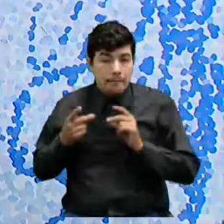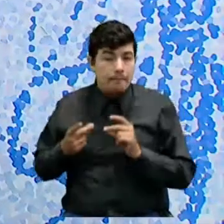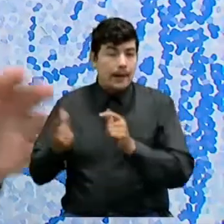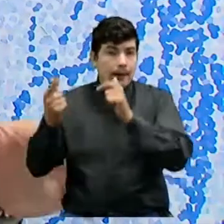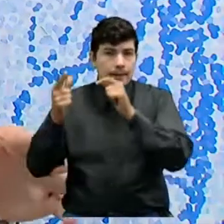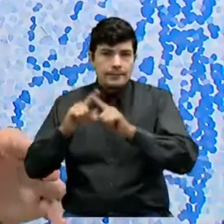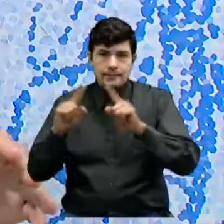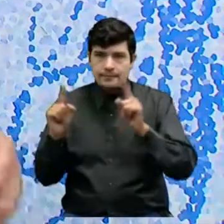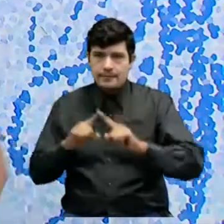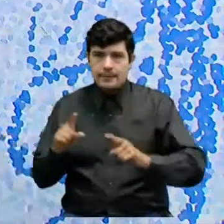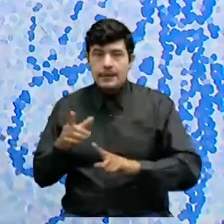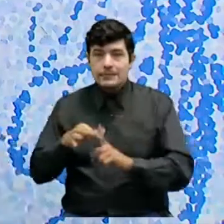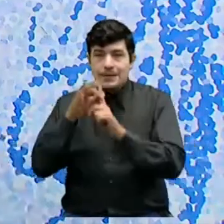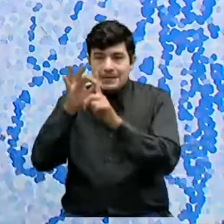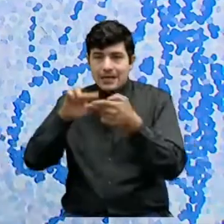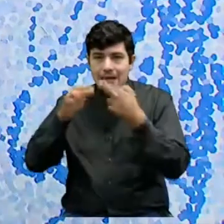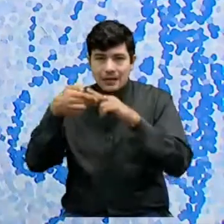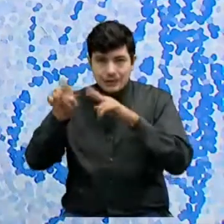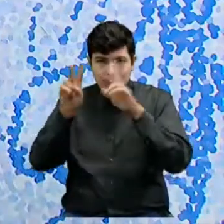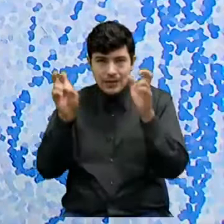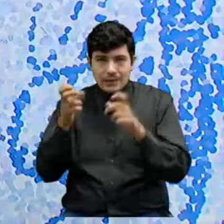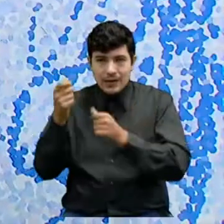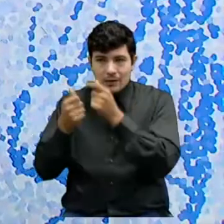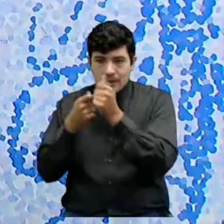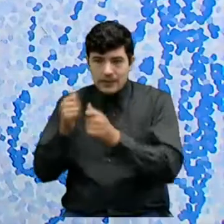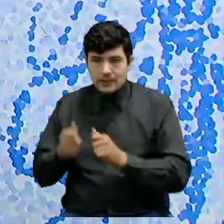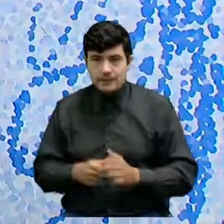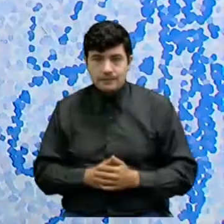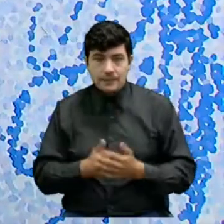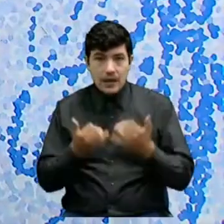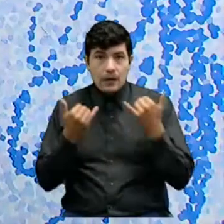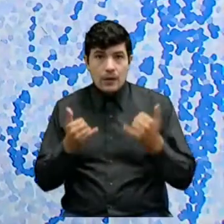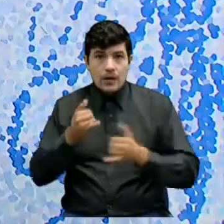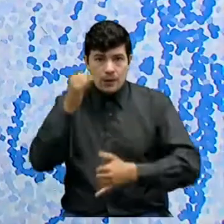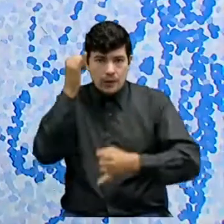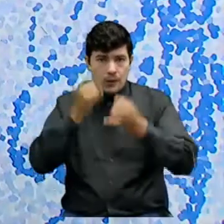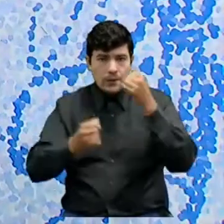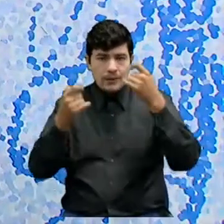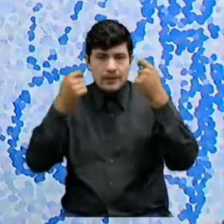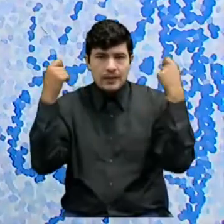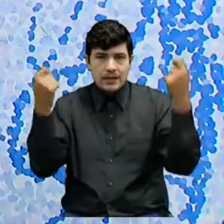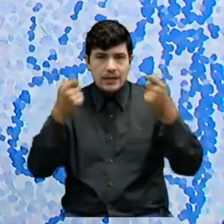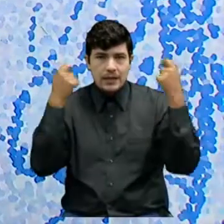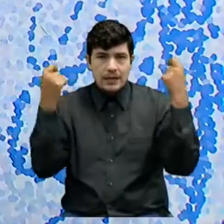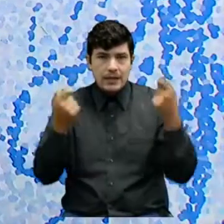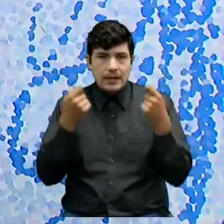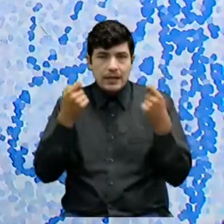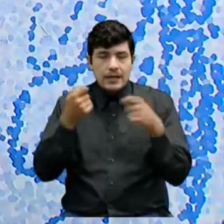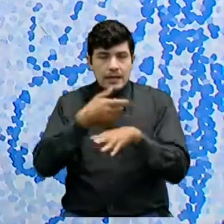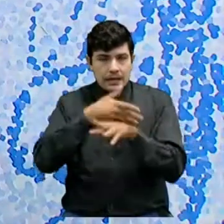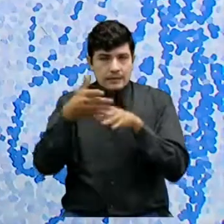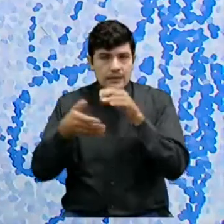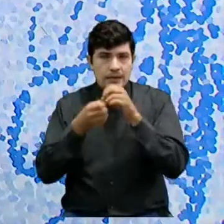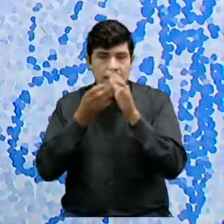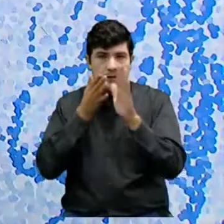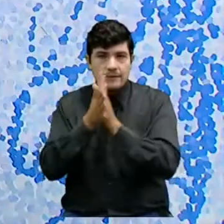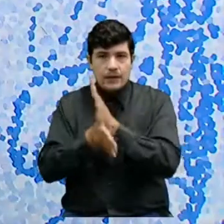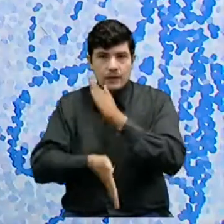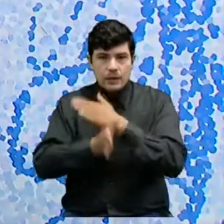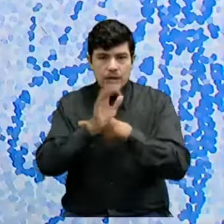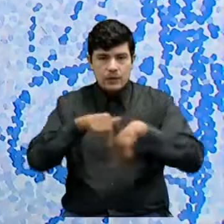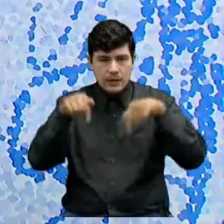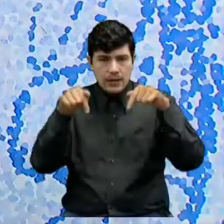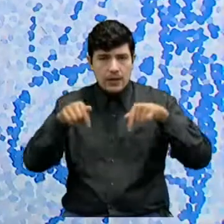todos quieren, especialmente si hablamos del sector comercial. Vamos a nuestra última pausa comercial y enseguida continuamos con